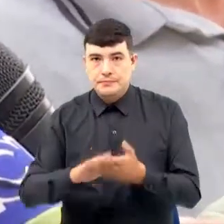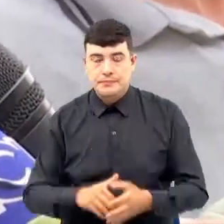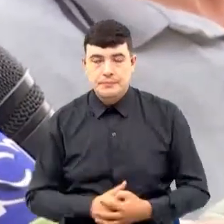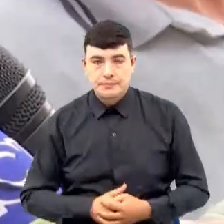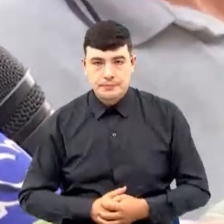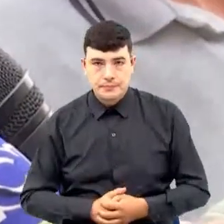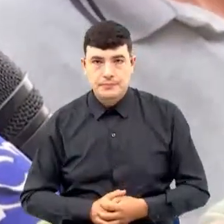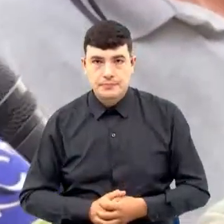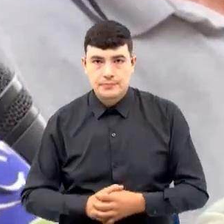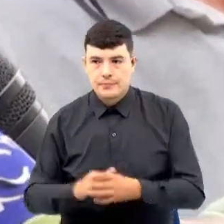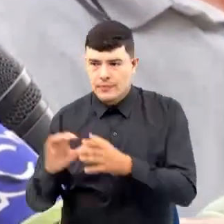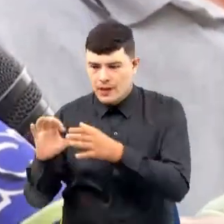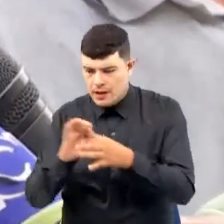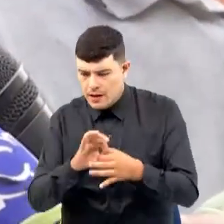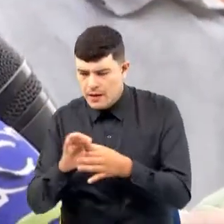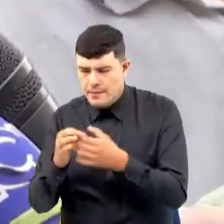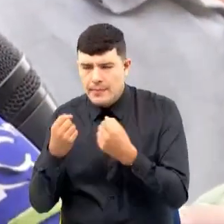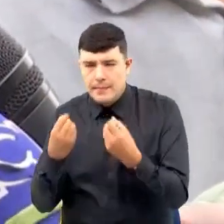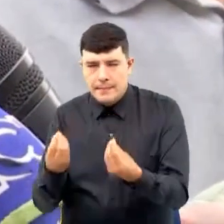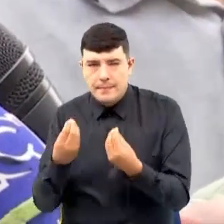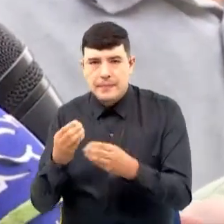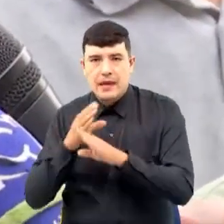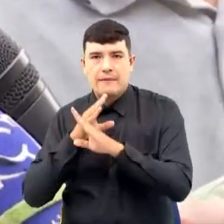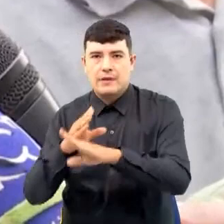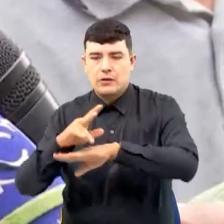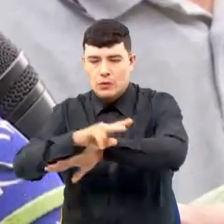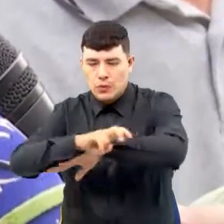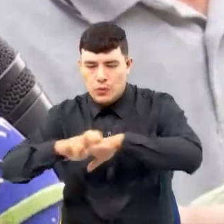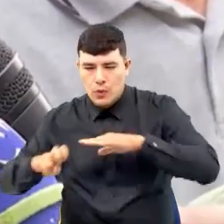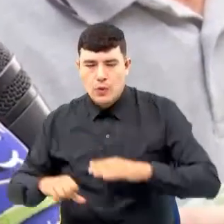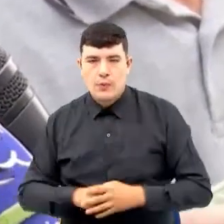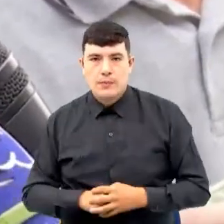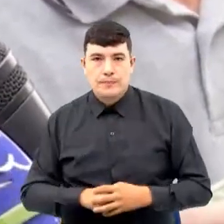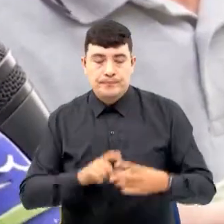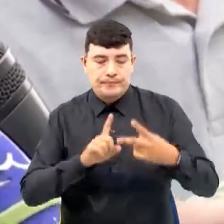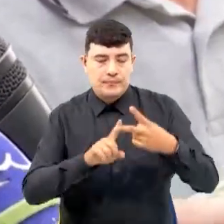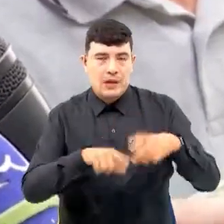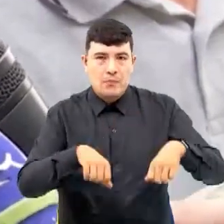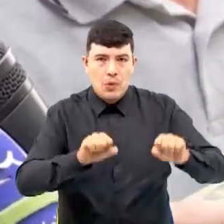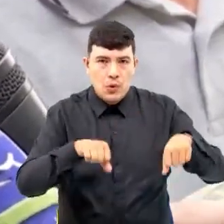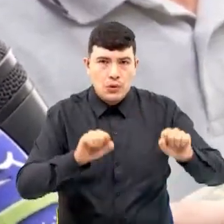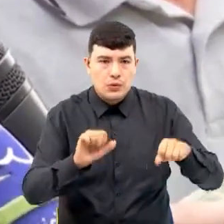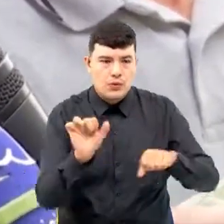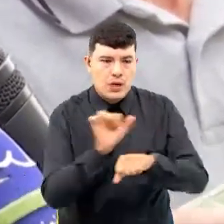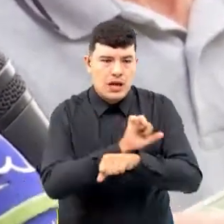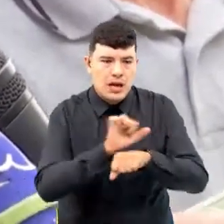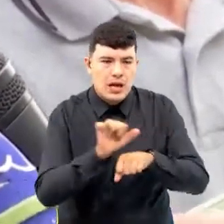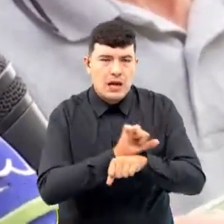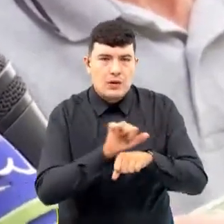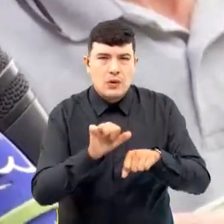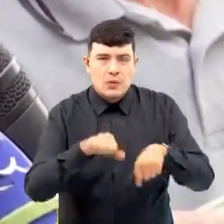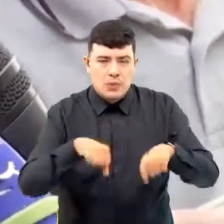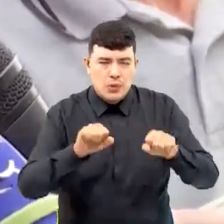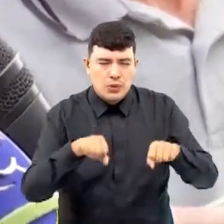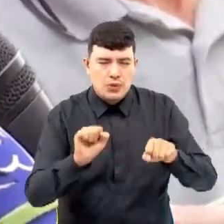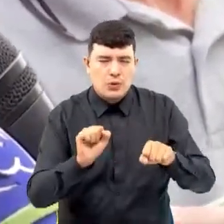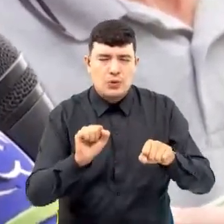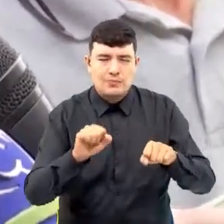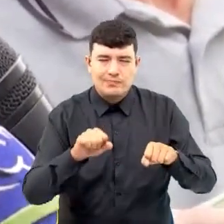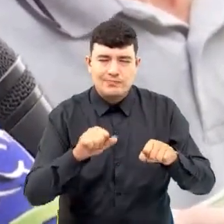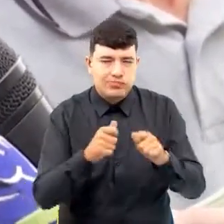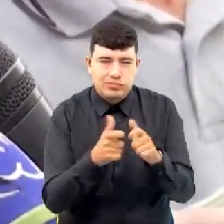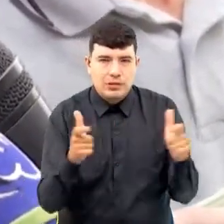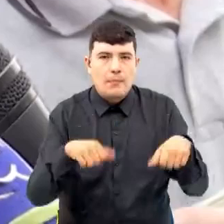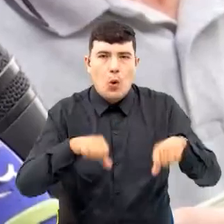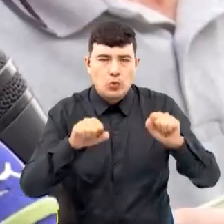esa anarquía de los piques ilegales y esas caravanas de motos que los jueves en la noche se viene presentando y que